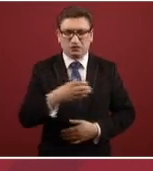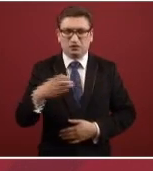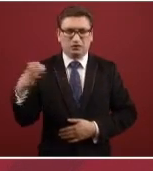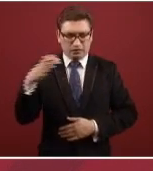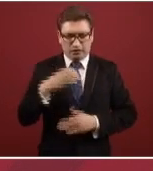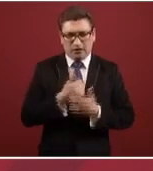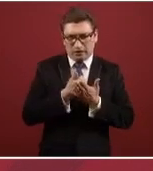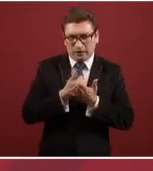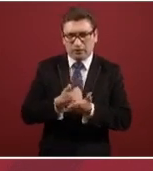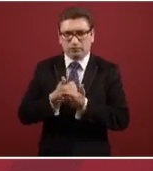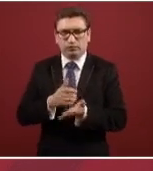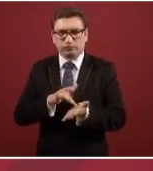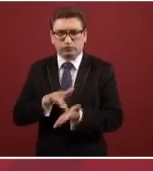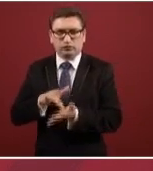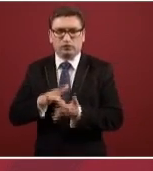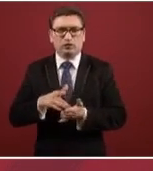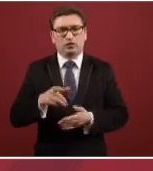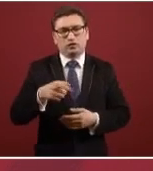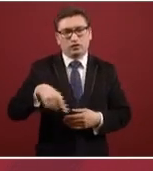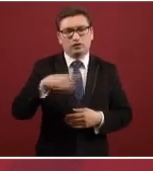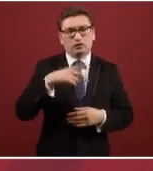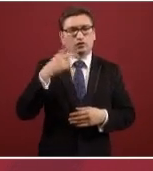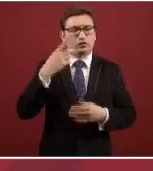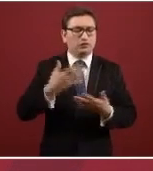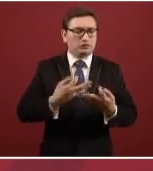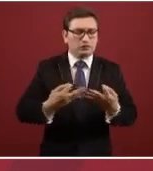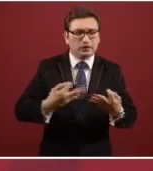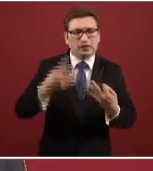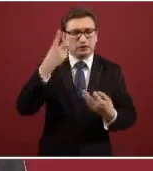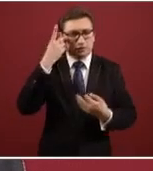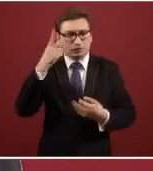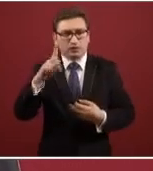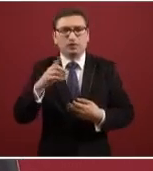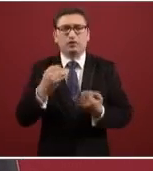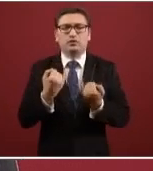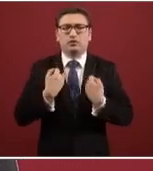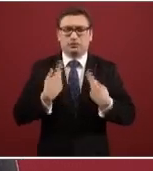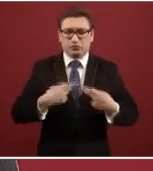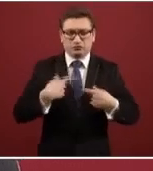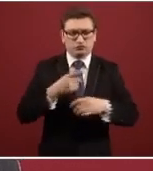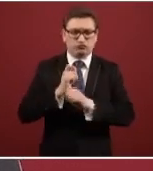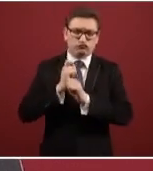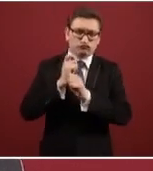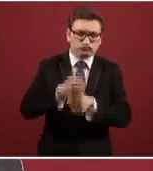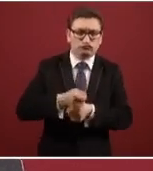comuneros, ejidatarios, pequeños propietarios, a los pescadores.